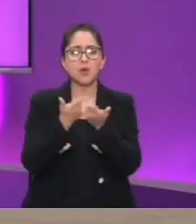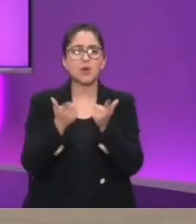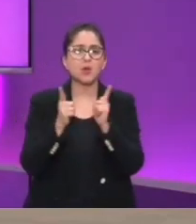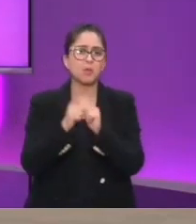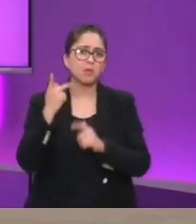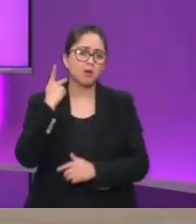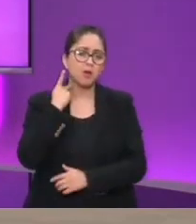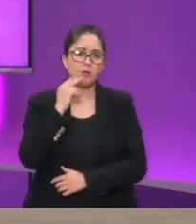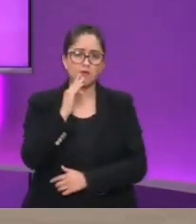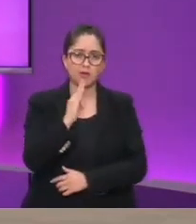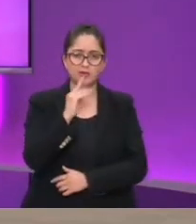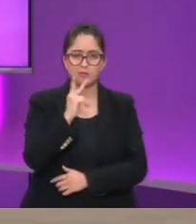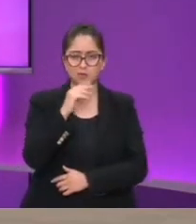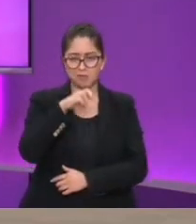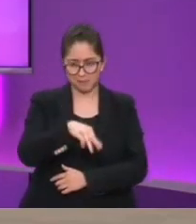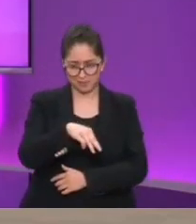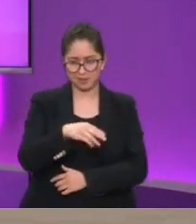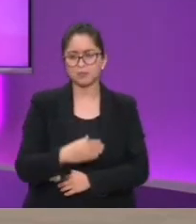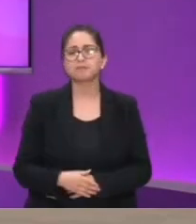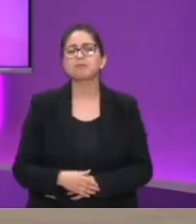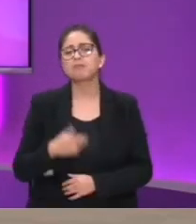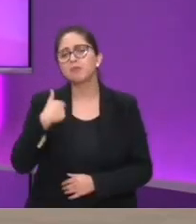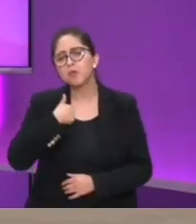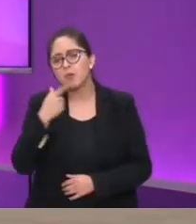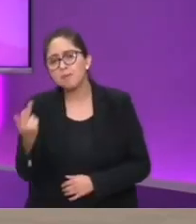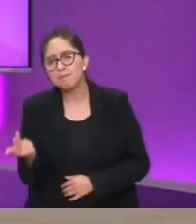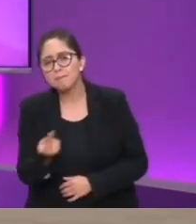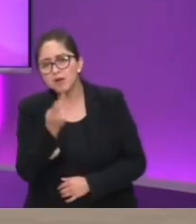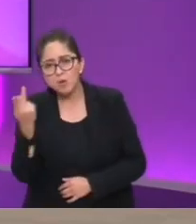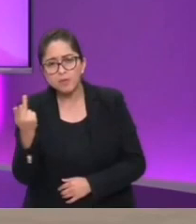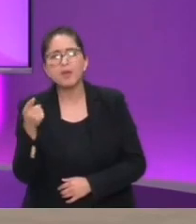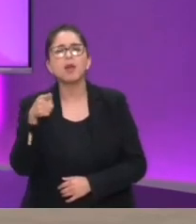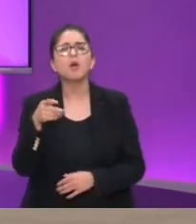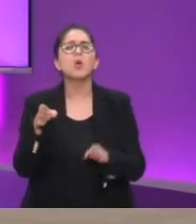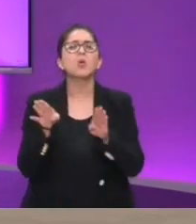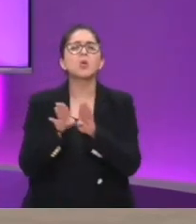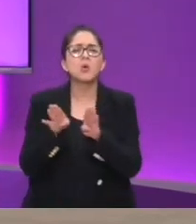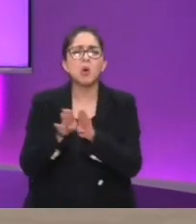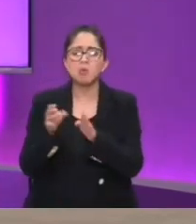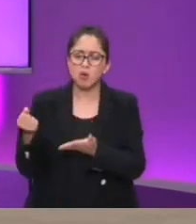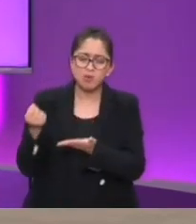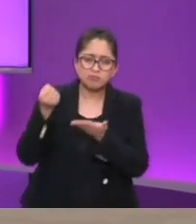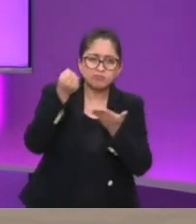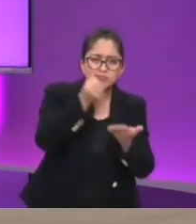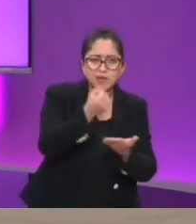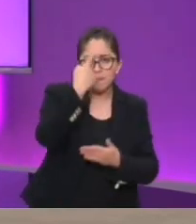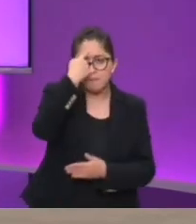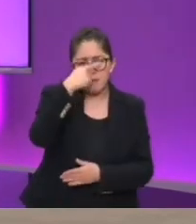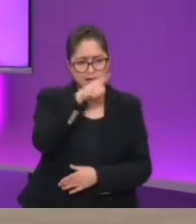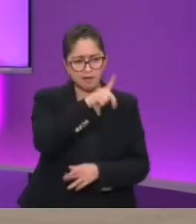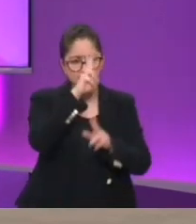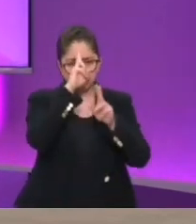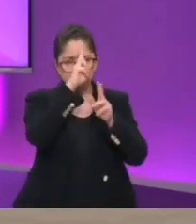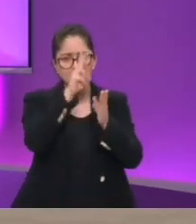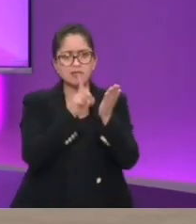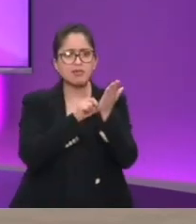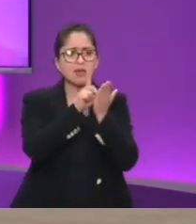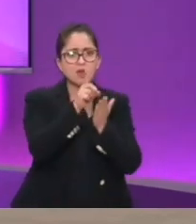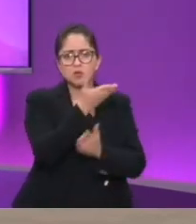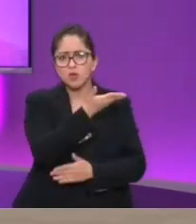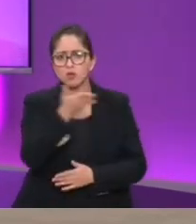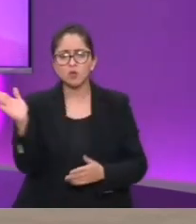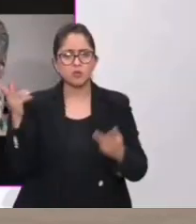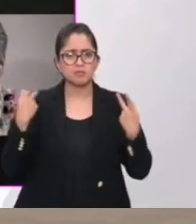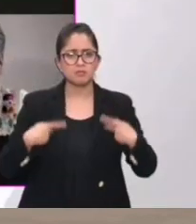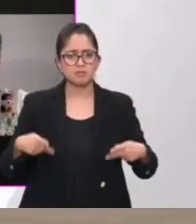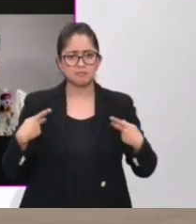Fuerza por México. Le repito la pregunta, ¿cuánto invertir y cómo hacerlo para garantizar este derecho constitucional a toda la población?